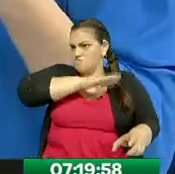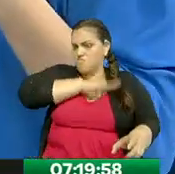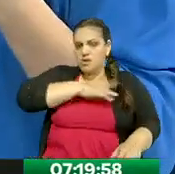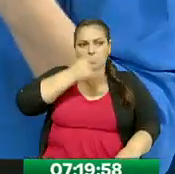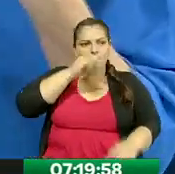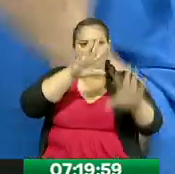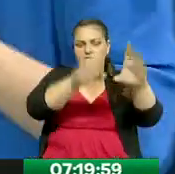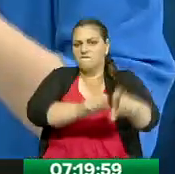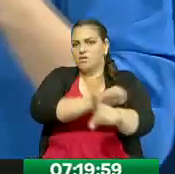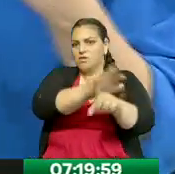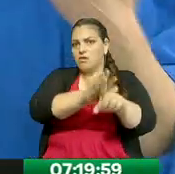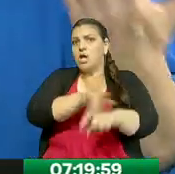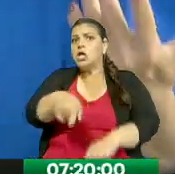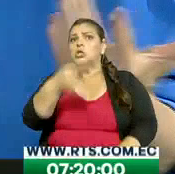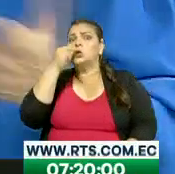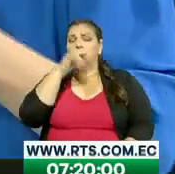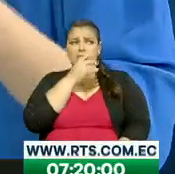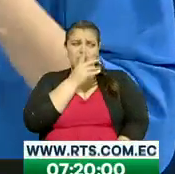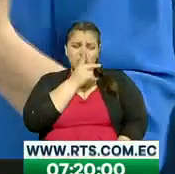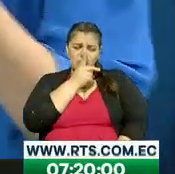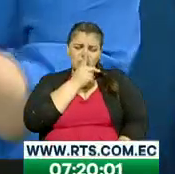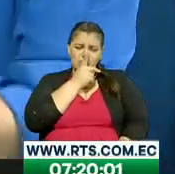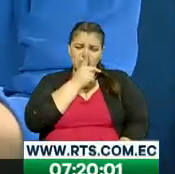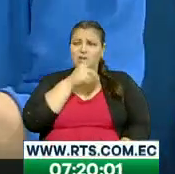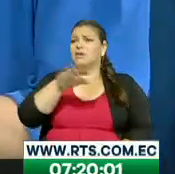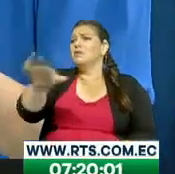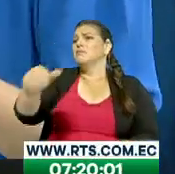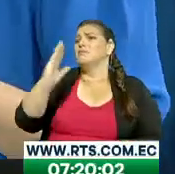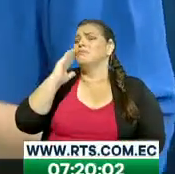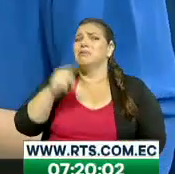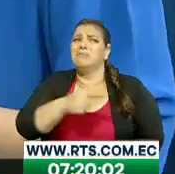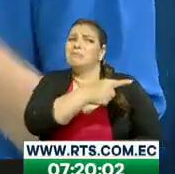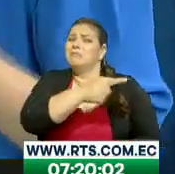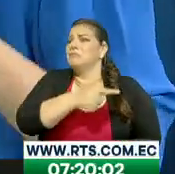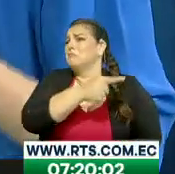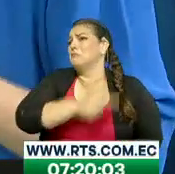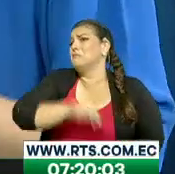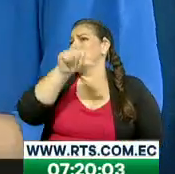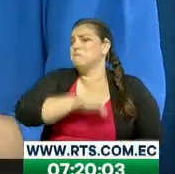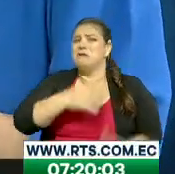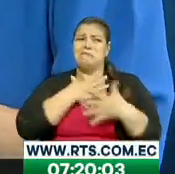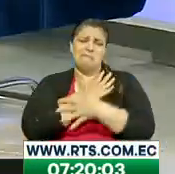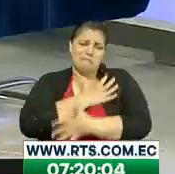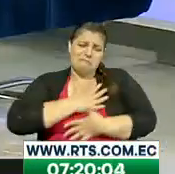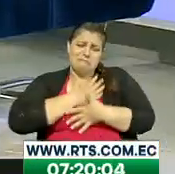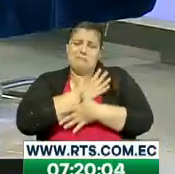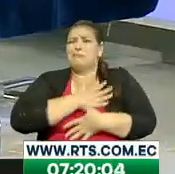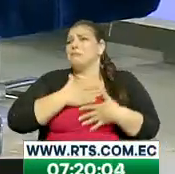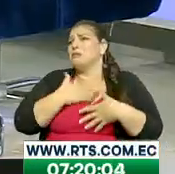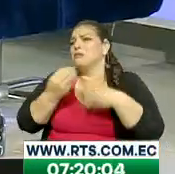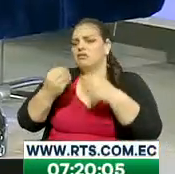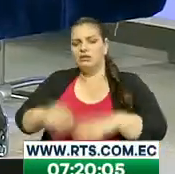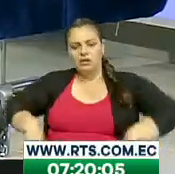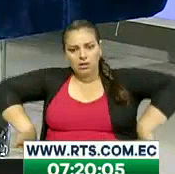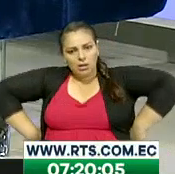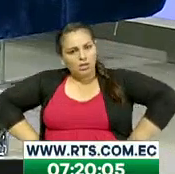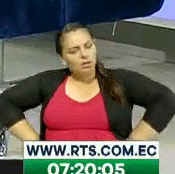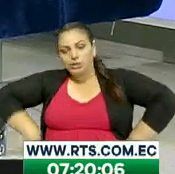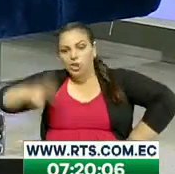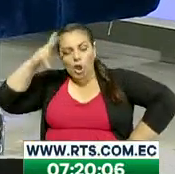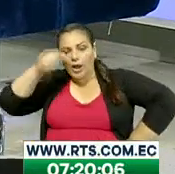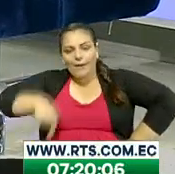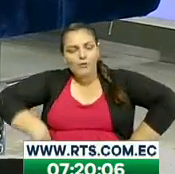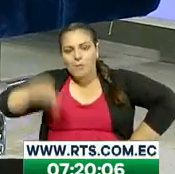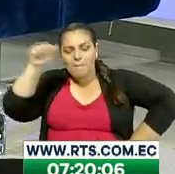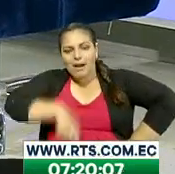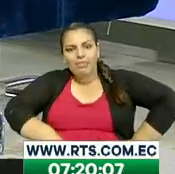a donde un amigo o familiar cercano o alguien cercano a la familia y se lo cuenta, ¿cómo podemos ayudarlo? Bueno, más que solo poder, tenemos la obligación